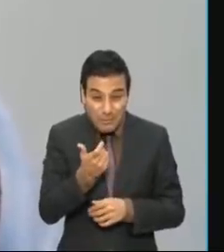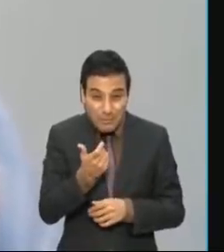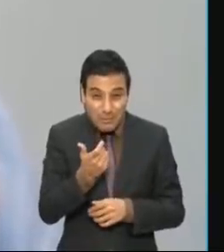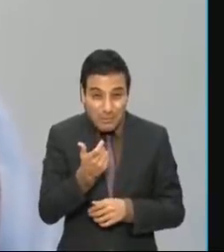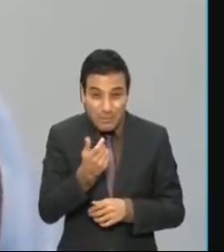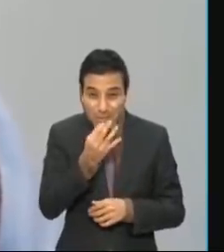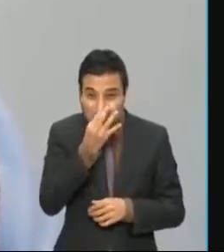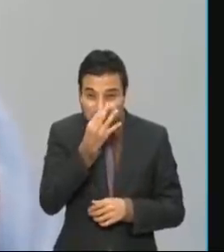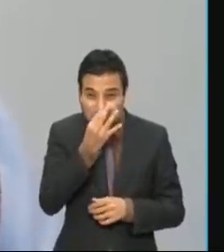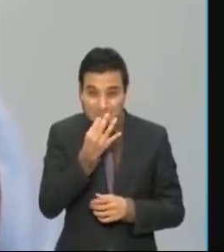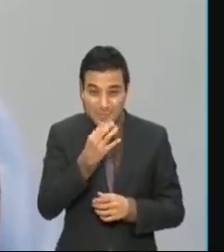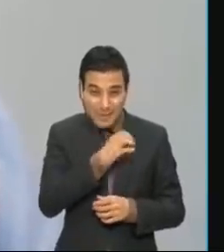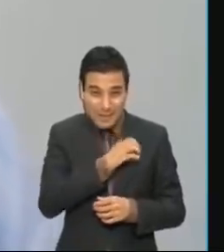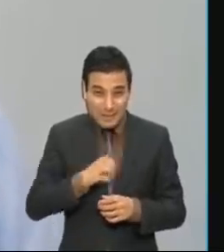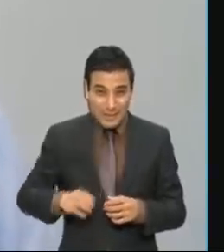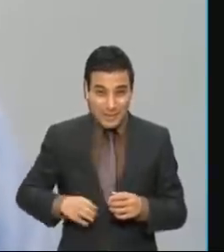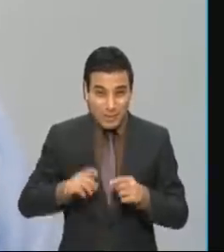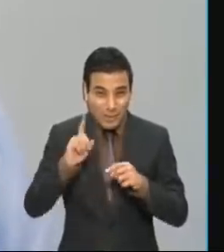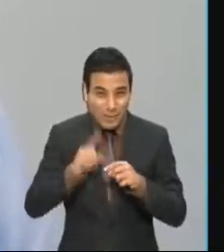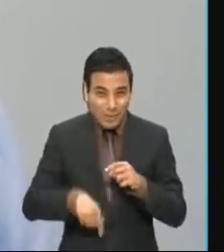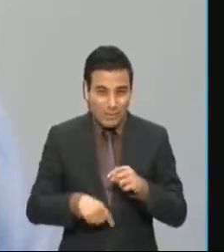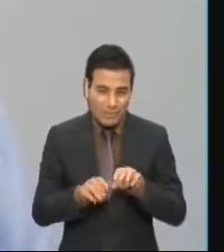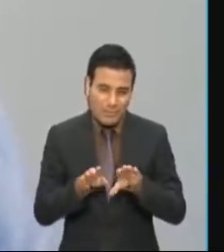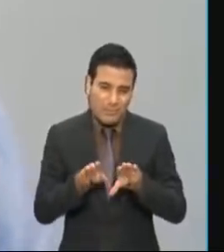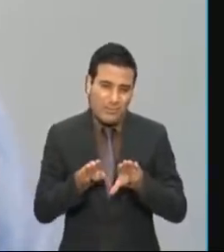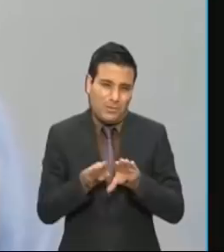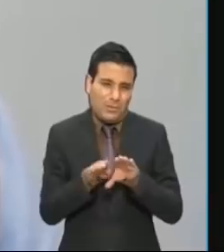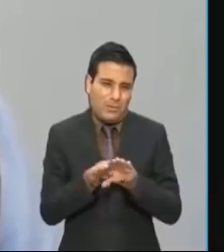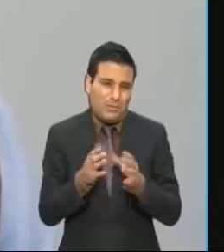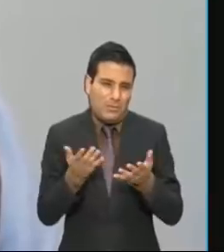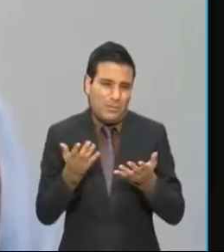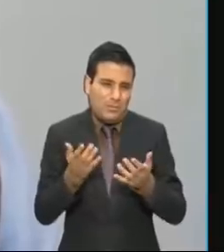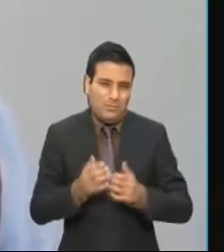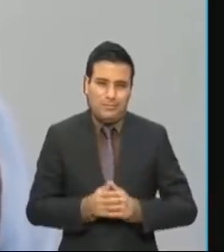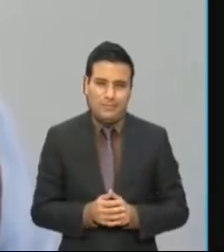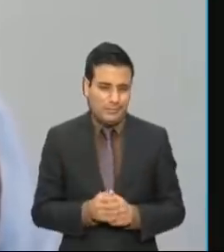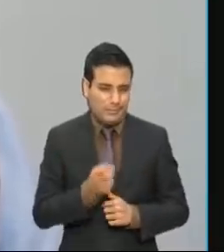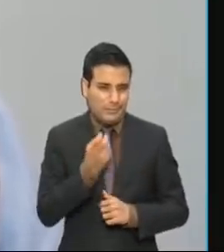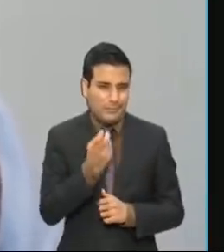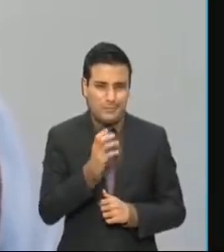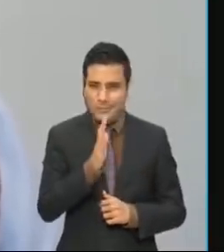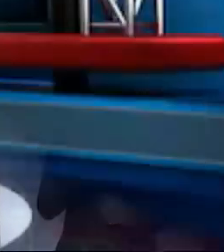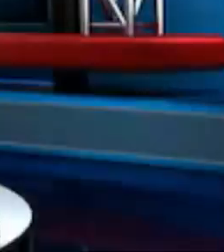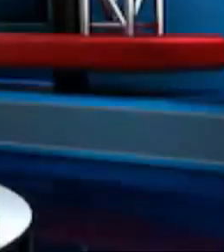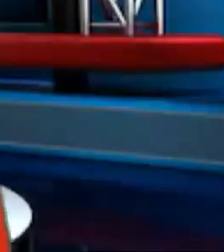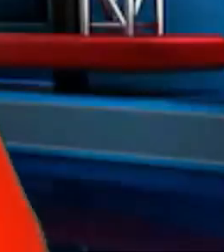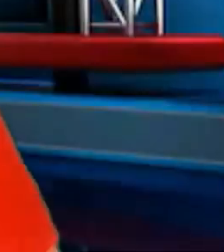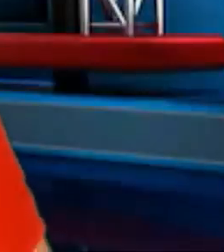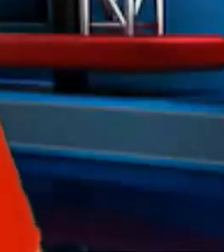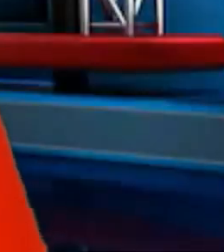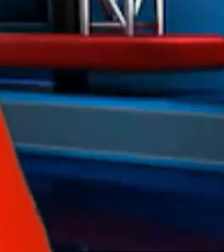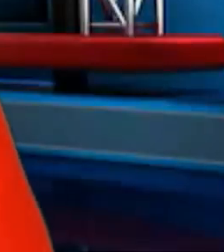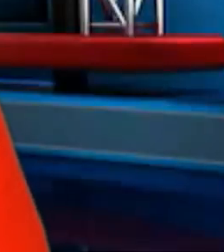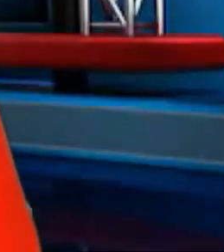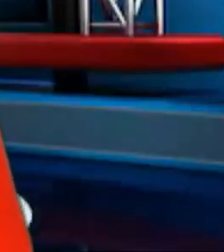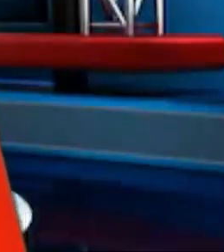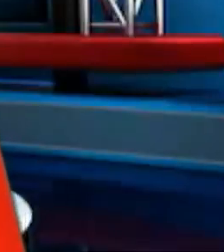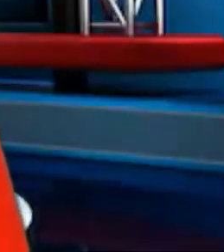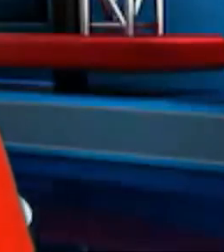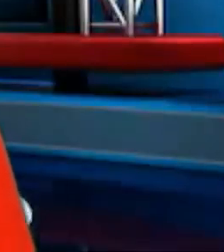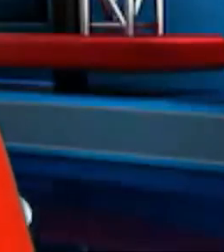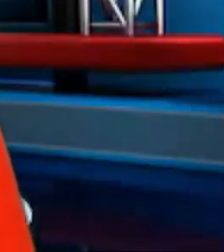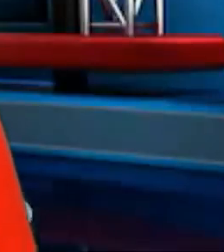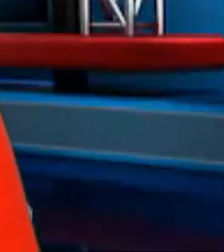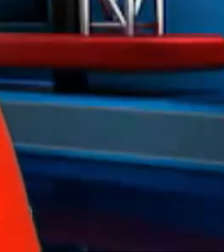pretenda cancelar una candidatura a un candidato de un partido político solo. Esto no se ha acabado. La verdad